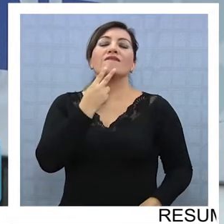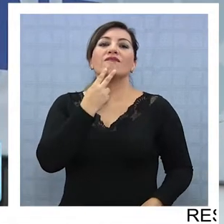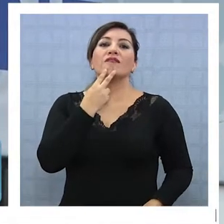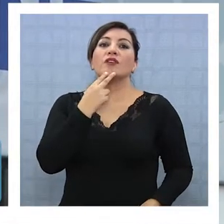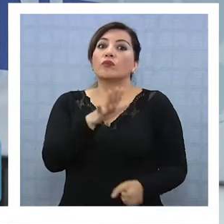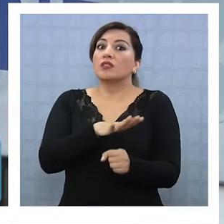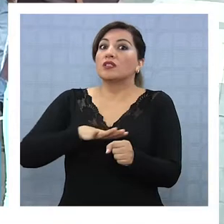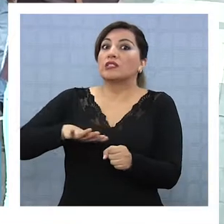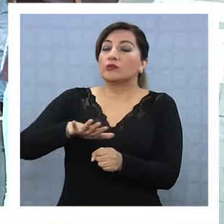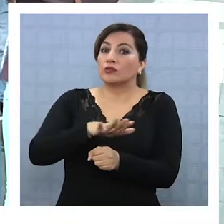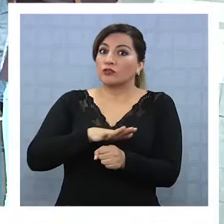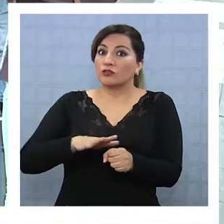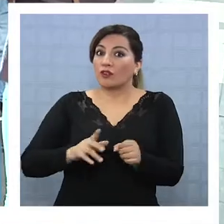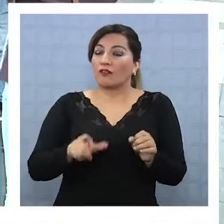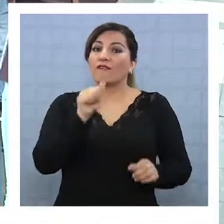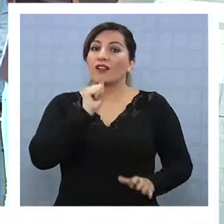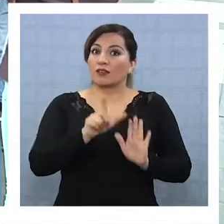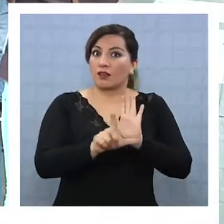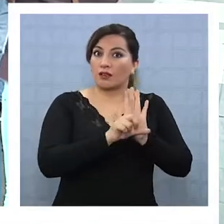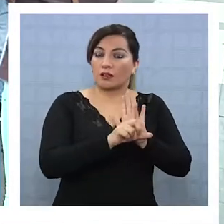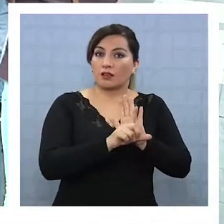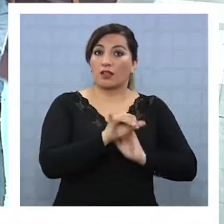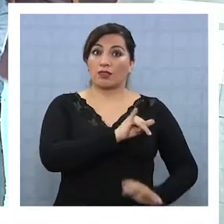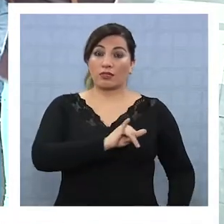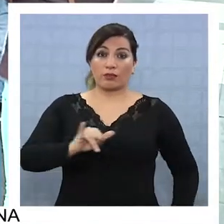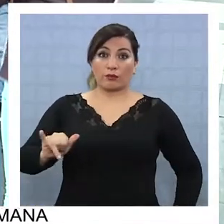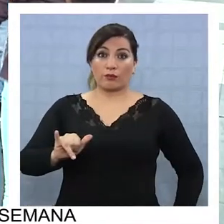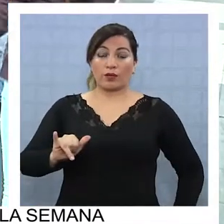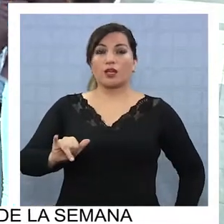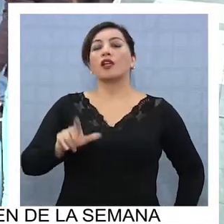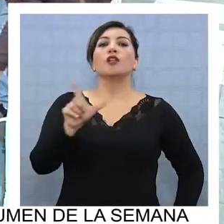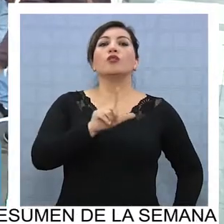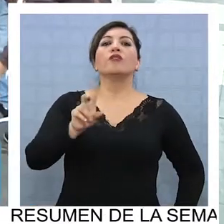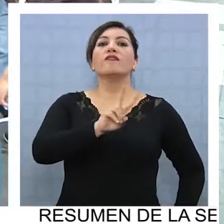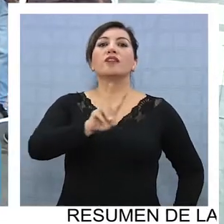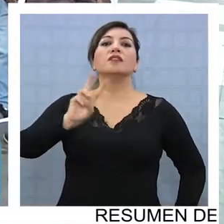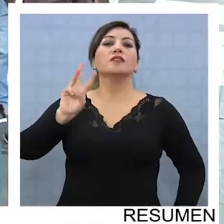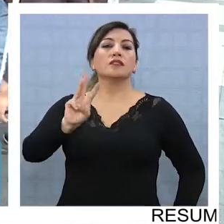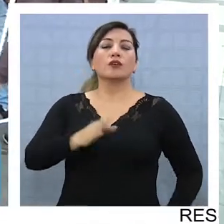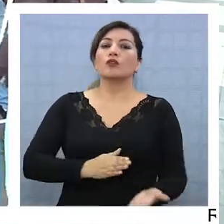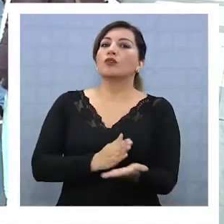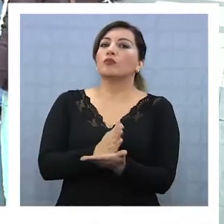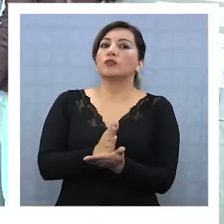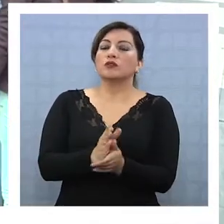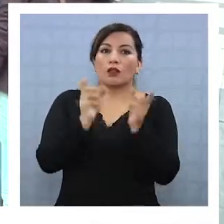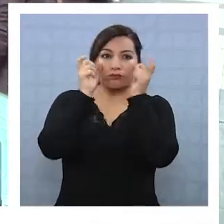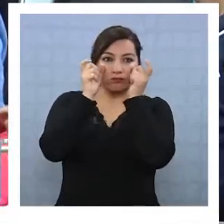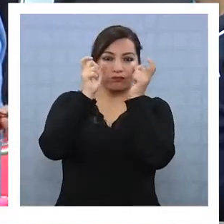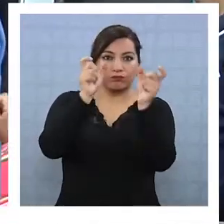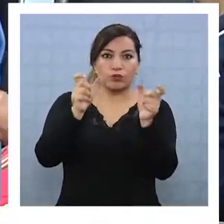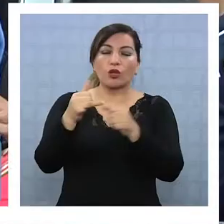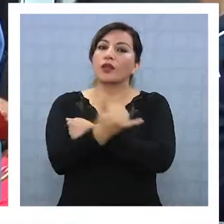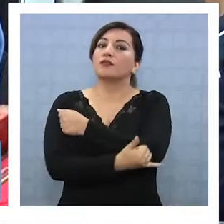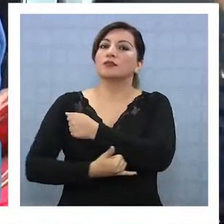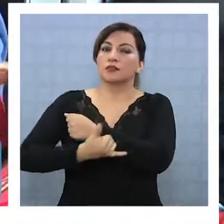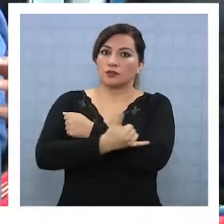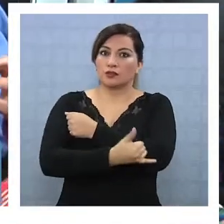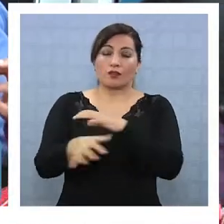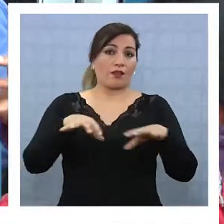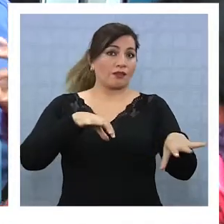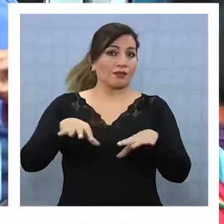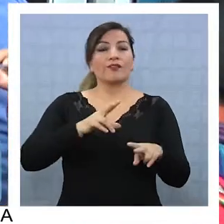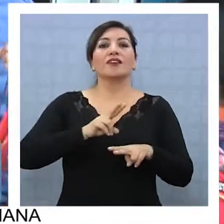una situación de irregularidad. Un día después, el lunes 23, se iniciará el proceso de fiscalización de migrantes,